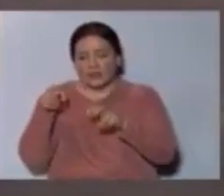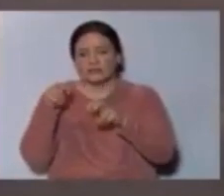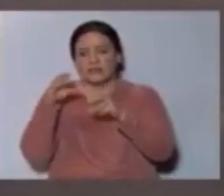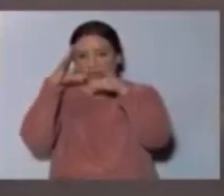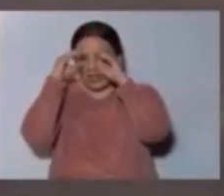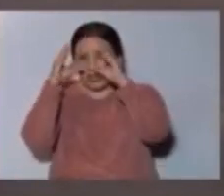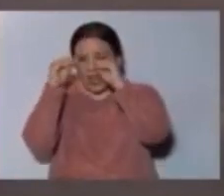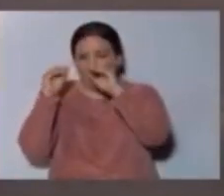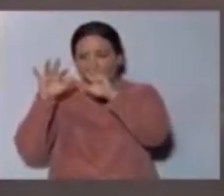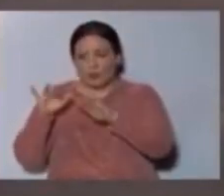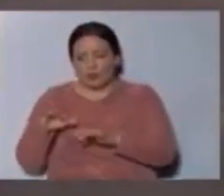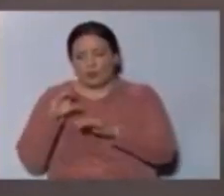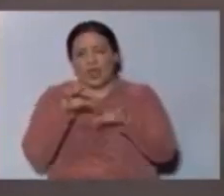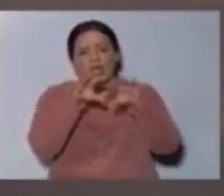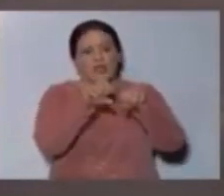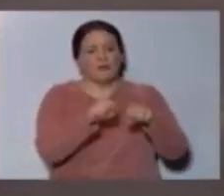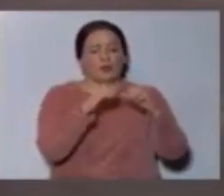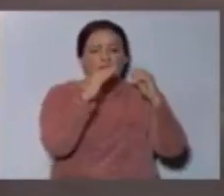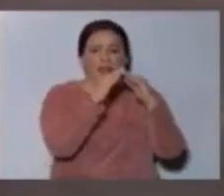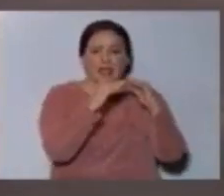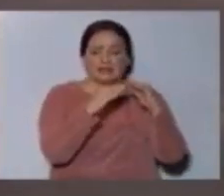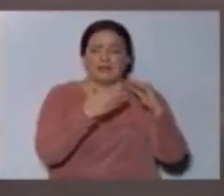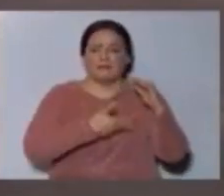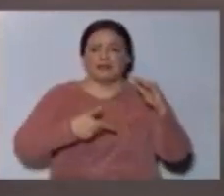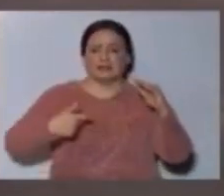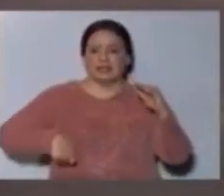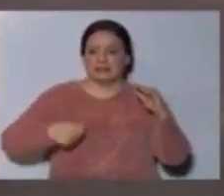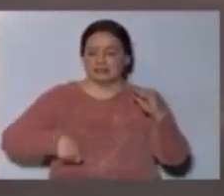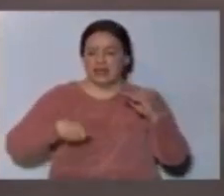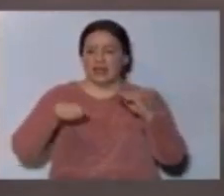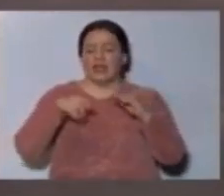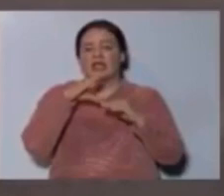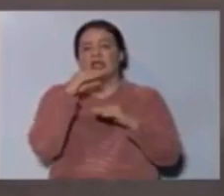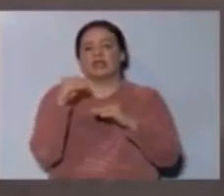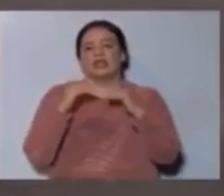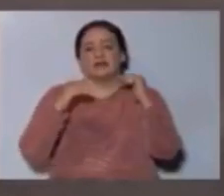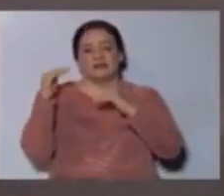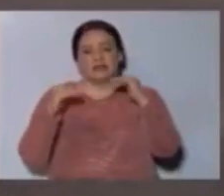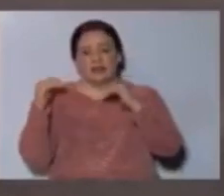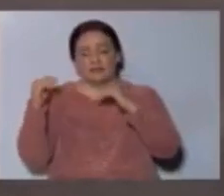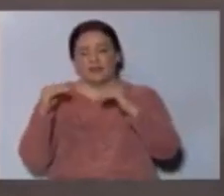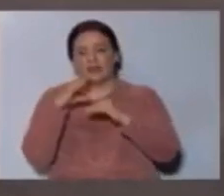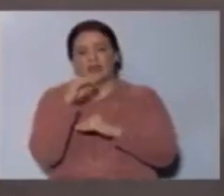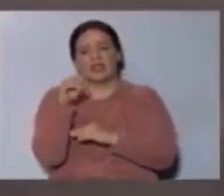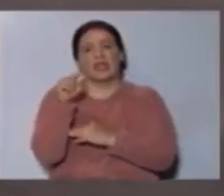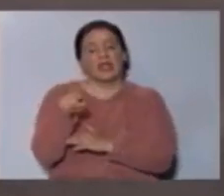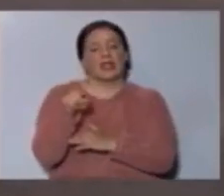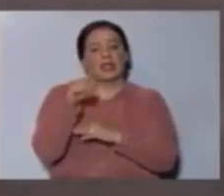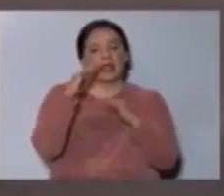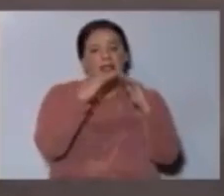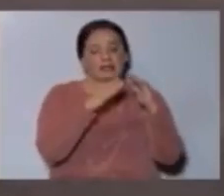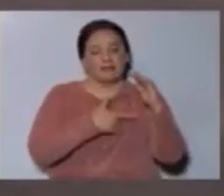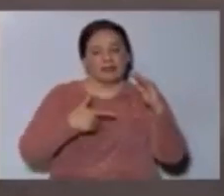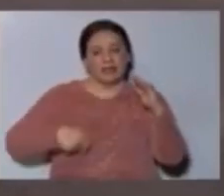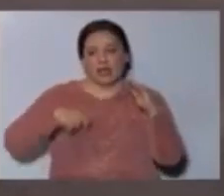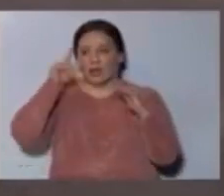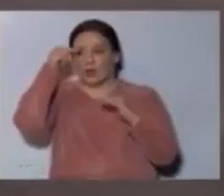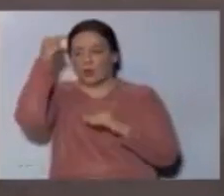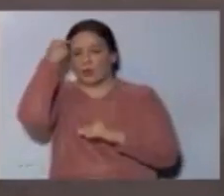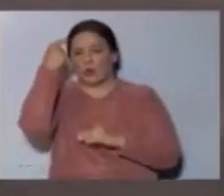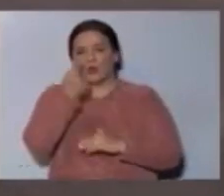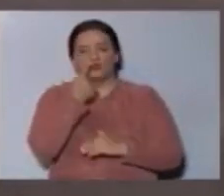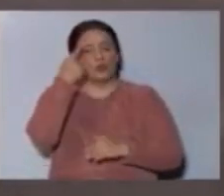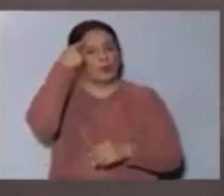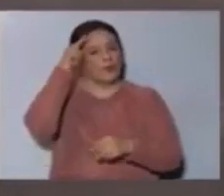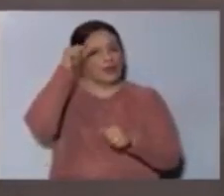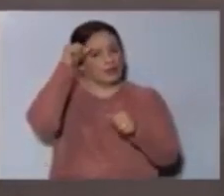Casa Presidencial, sustituciones de ministros, inestabilidad en Casa Presidencial y en el gobierno, solo para recordar lo